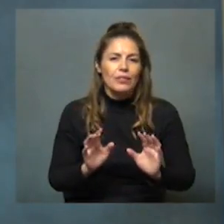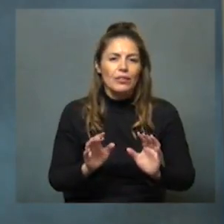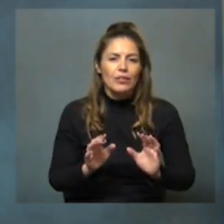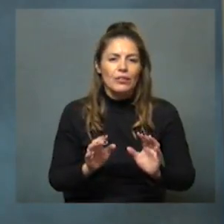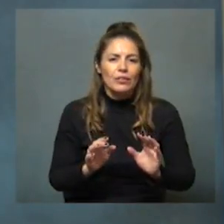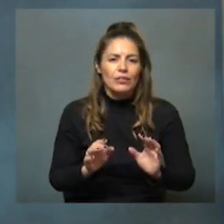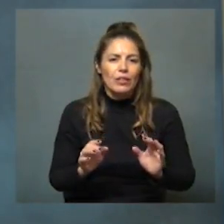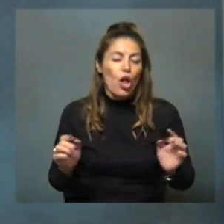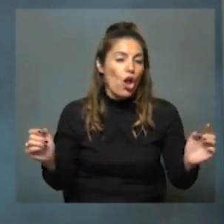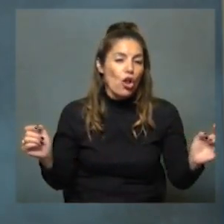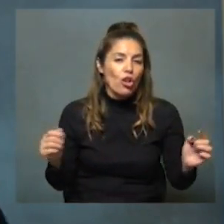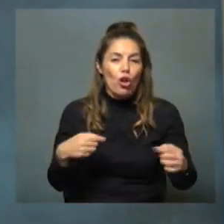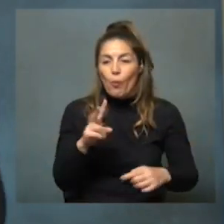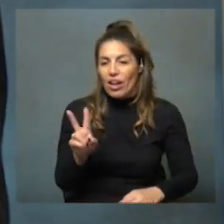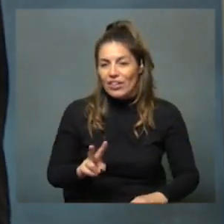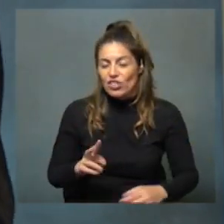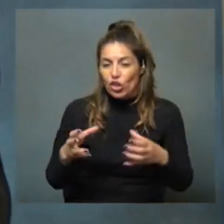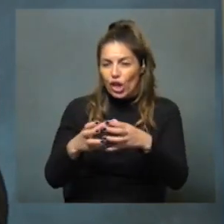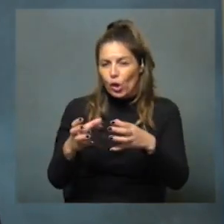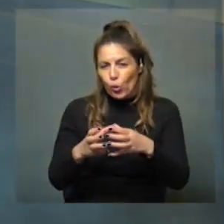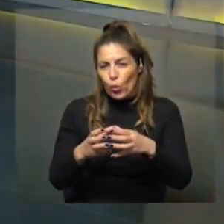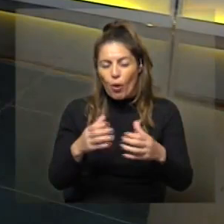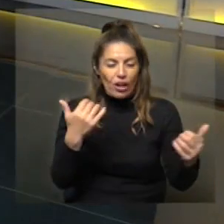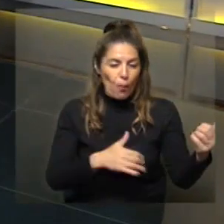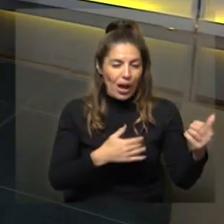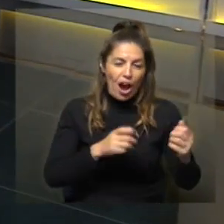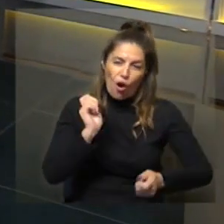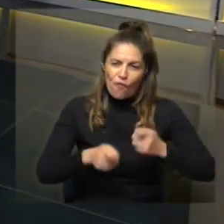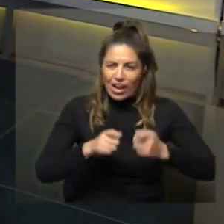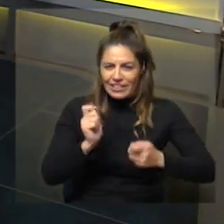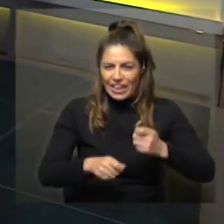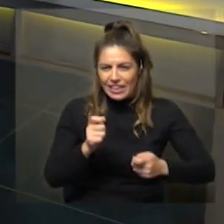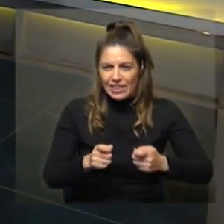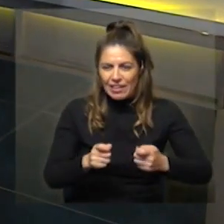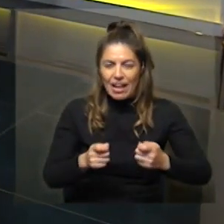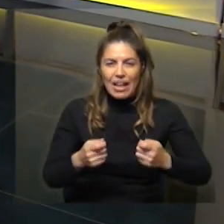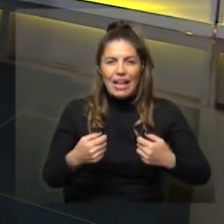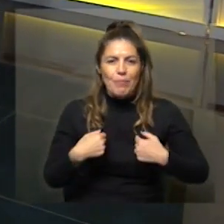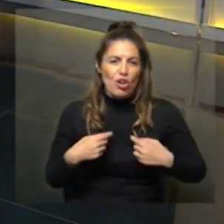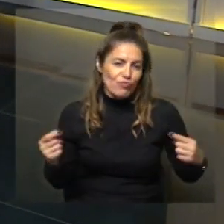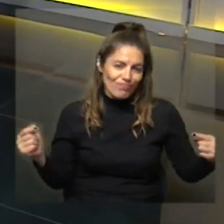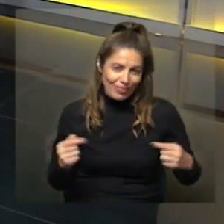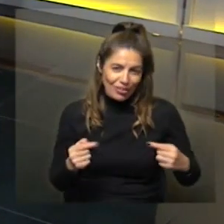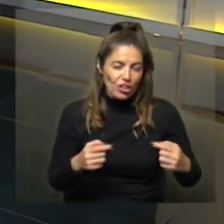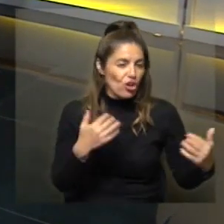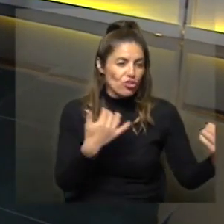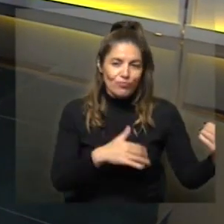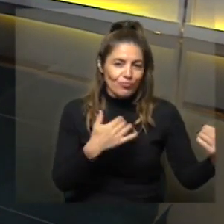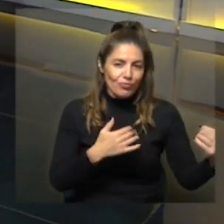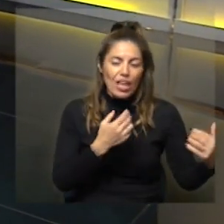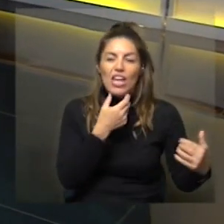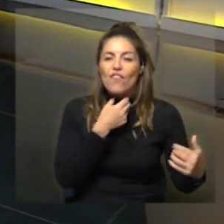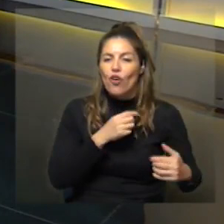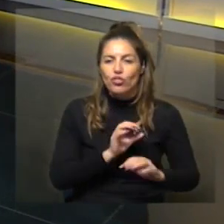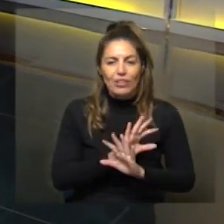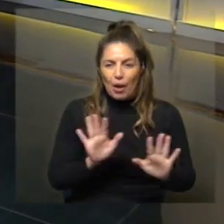punta de lo que puede ser la versión de La Trampa, que es con bajo, batería, guitarra distorsionada. Hoy en día, Jorge, están como